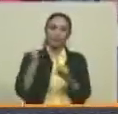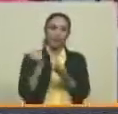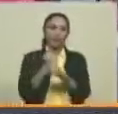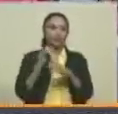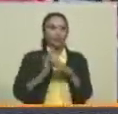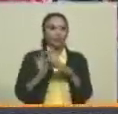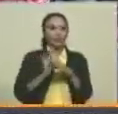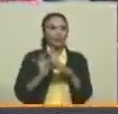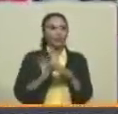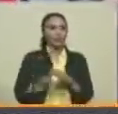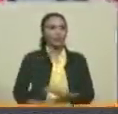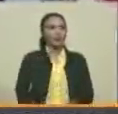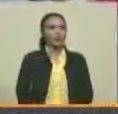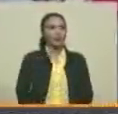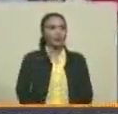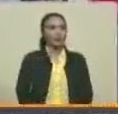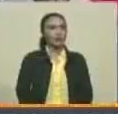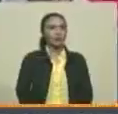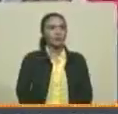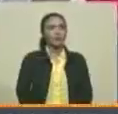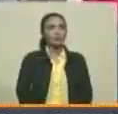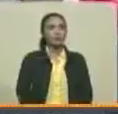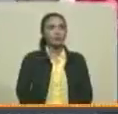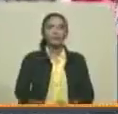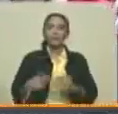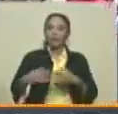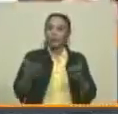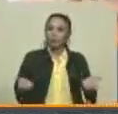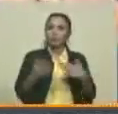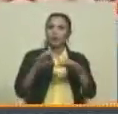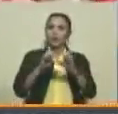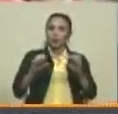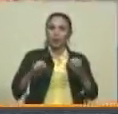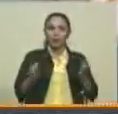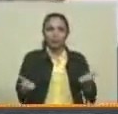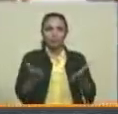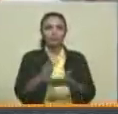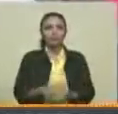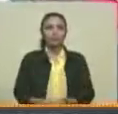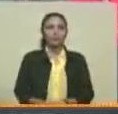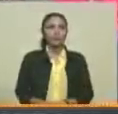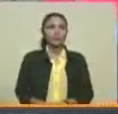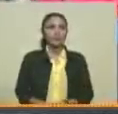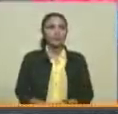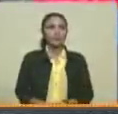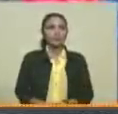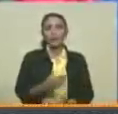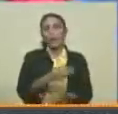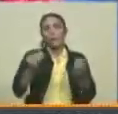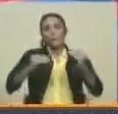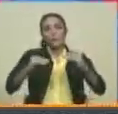funcionando, resolviendo, educando con el pueblo. 3.000 comunas habrá o más.